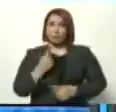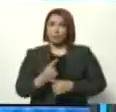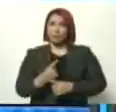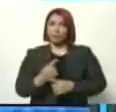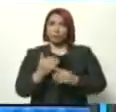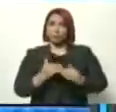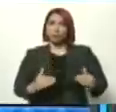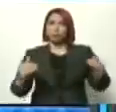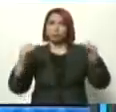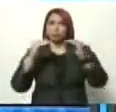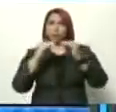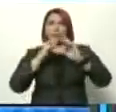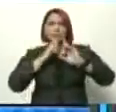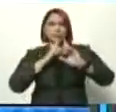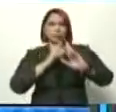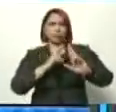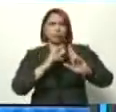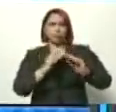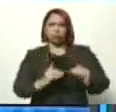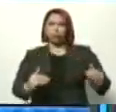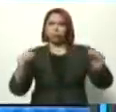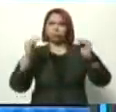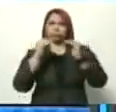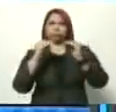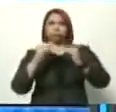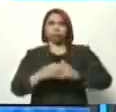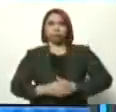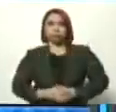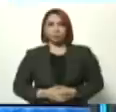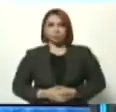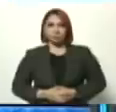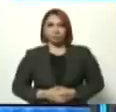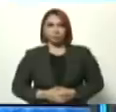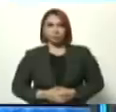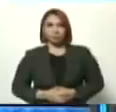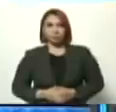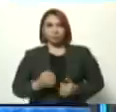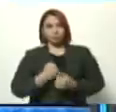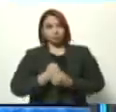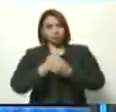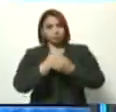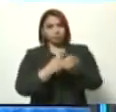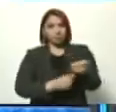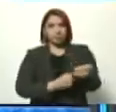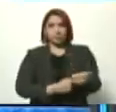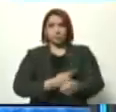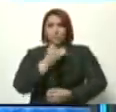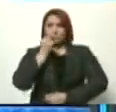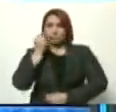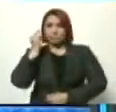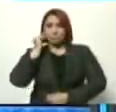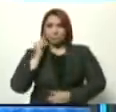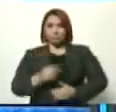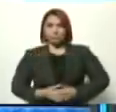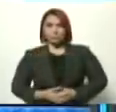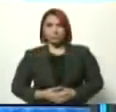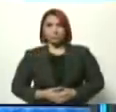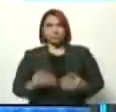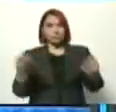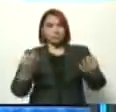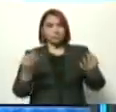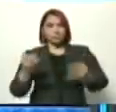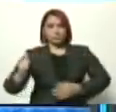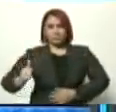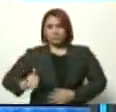esa altura y responder a esa altura. Así que, queridos hermanos y hermanas, siempre aprovechando